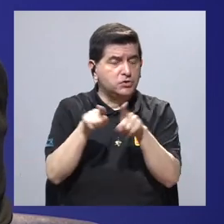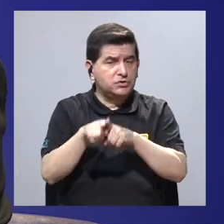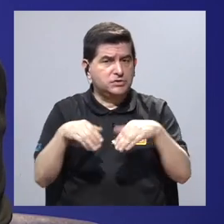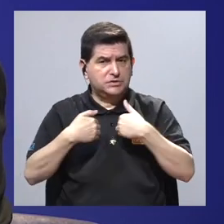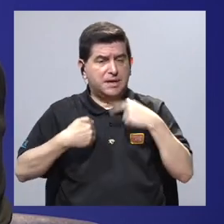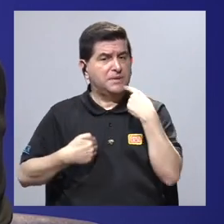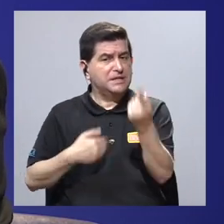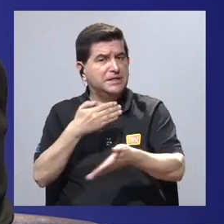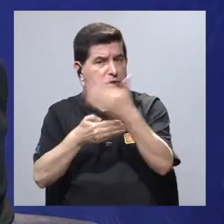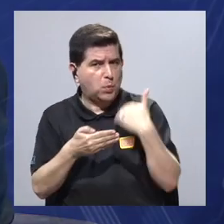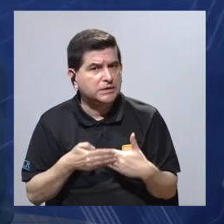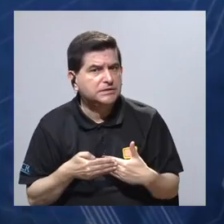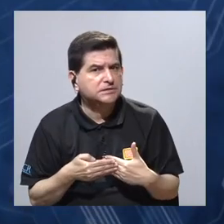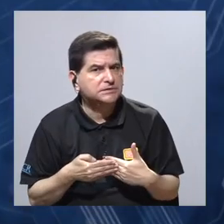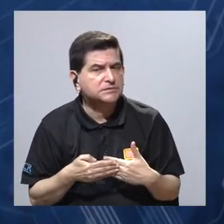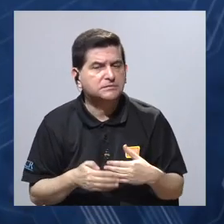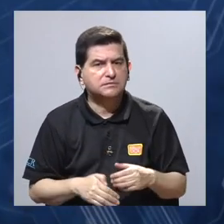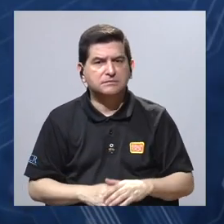usted ha mencionado?